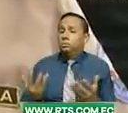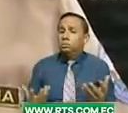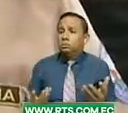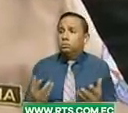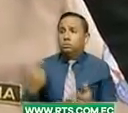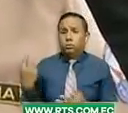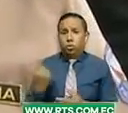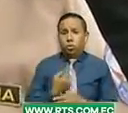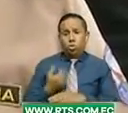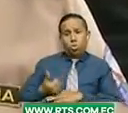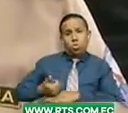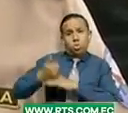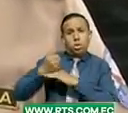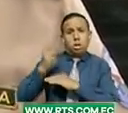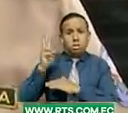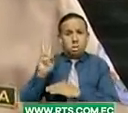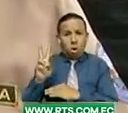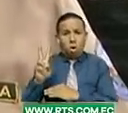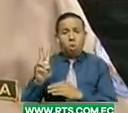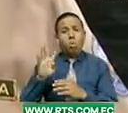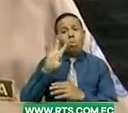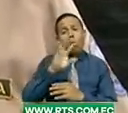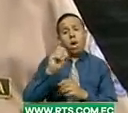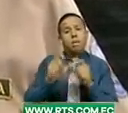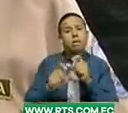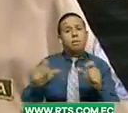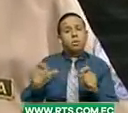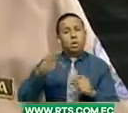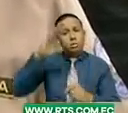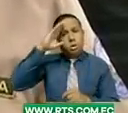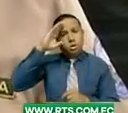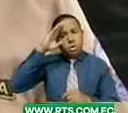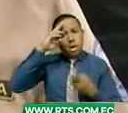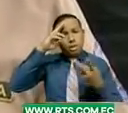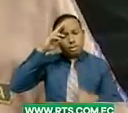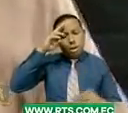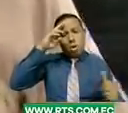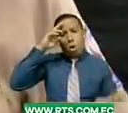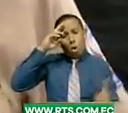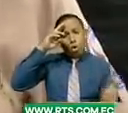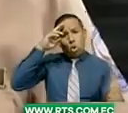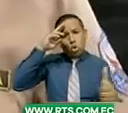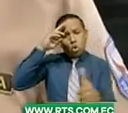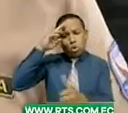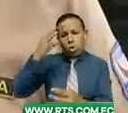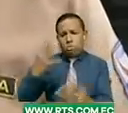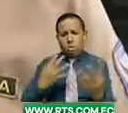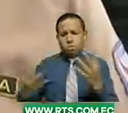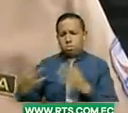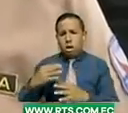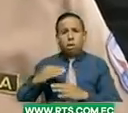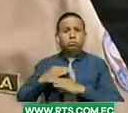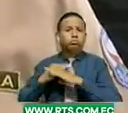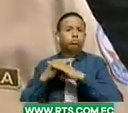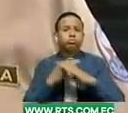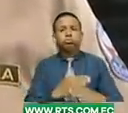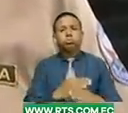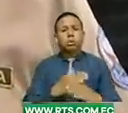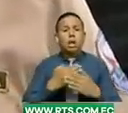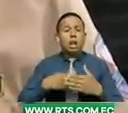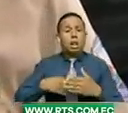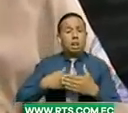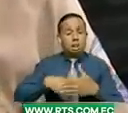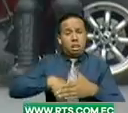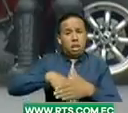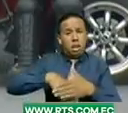2 señores jefes, 40 señores policías del humo y 18 policías del eje preventivo, para evitar el cierre de vías aquí en la